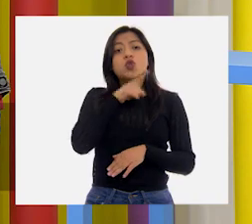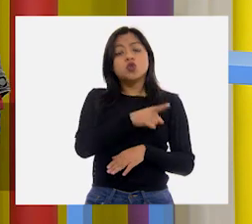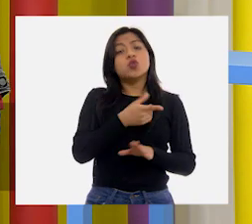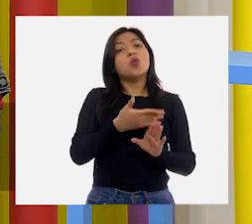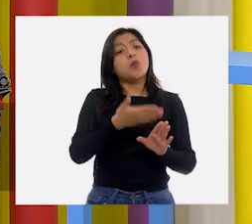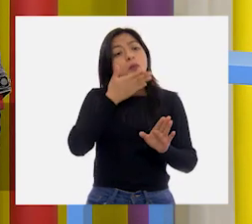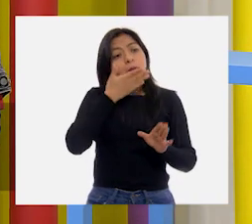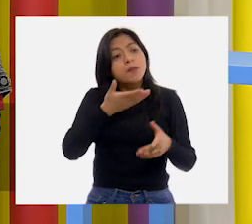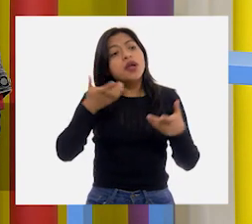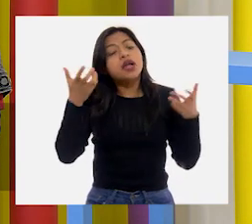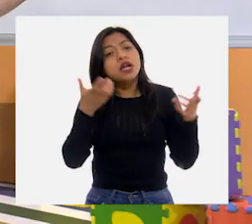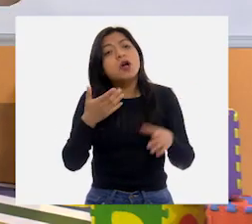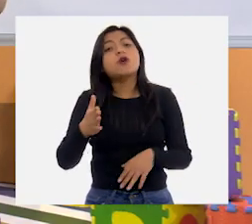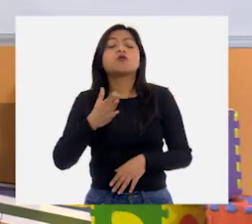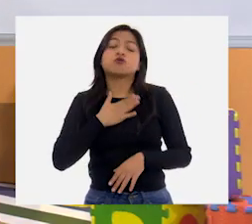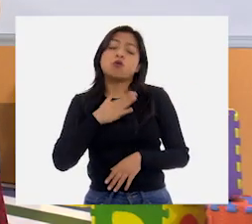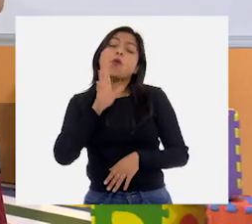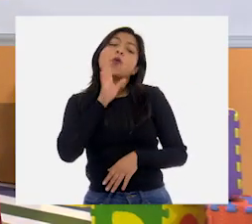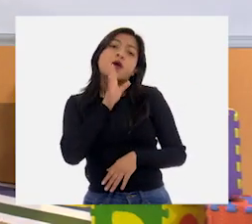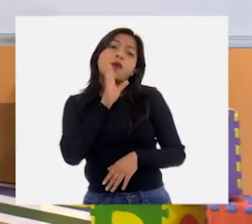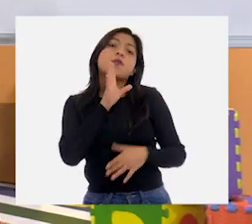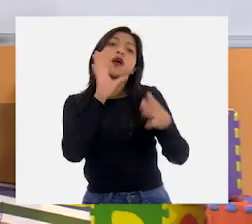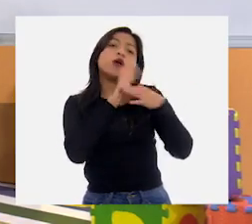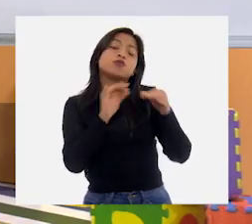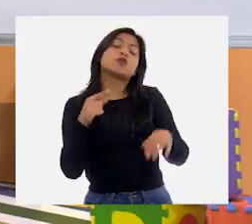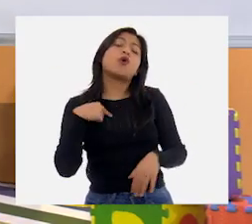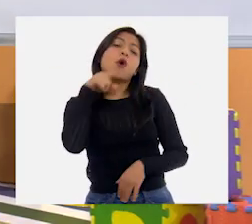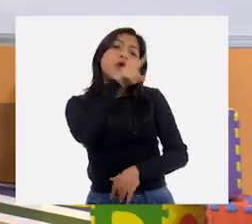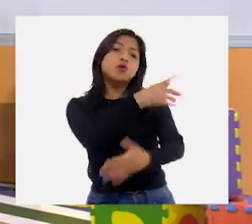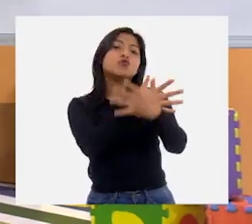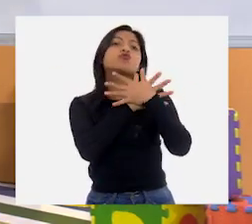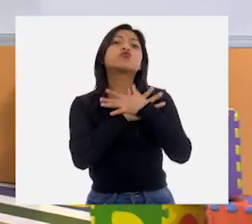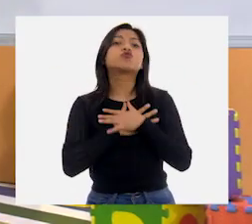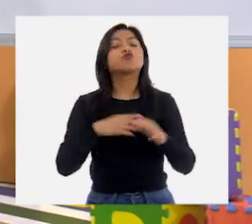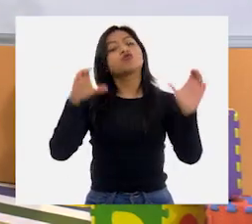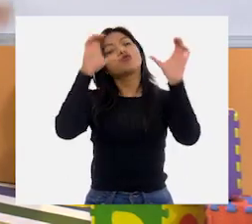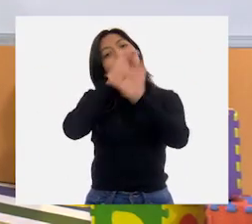dice tu madrecita, porque te ama.